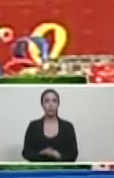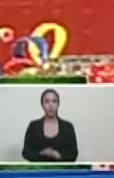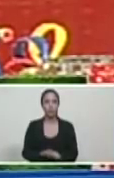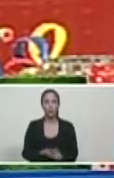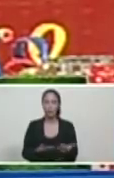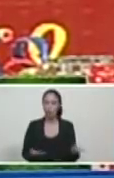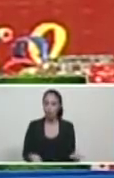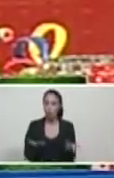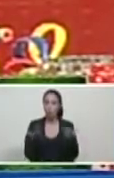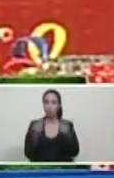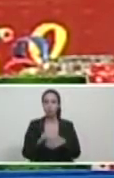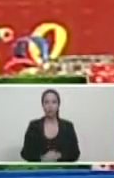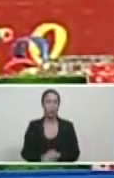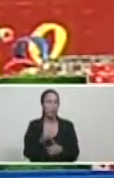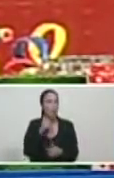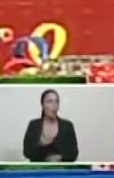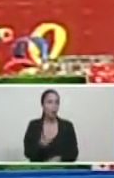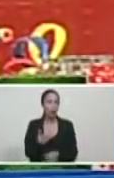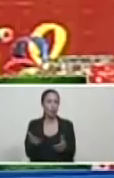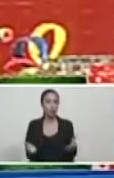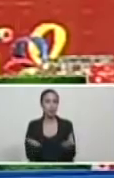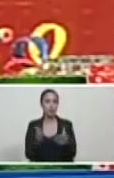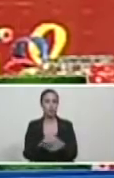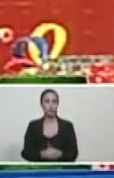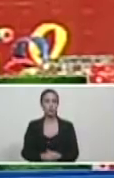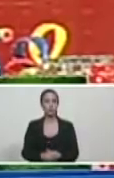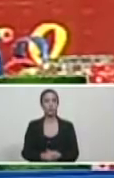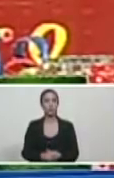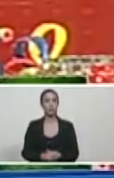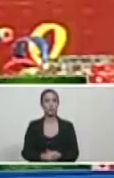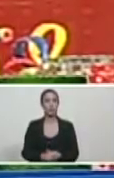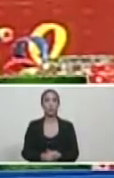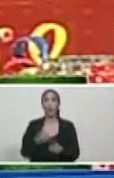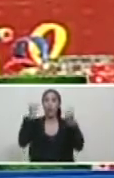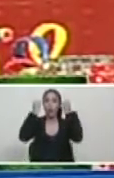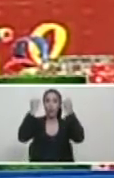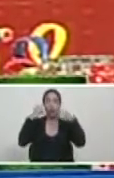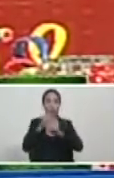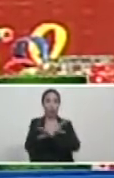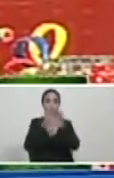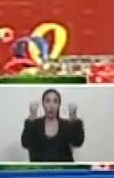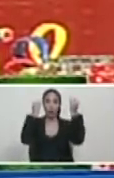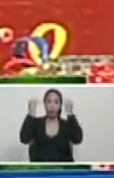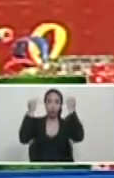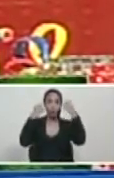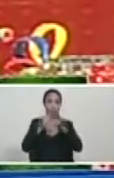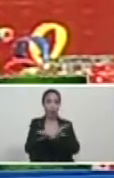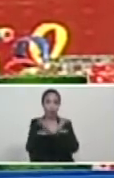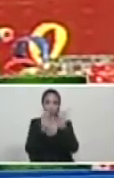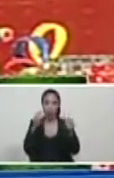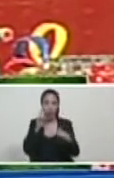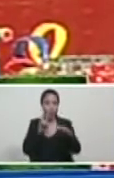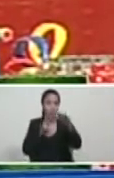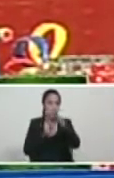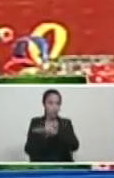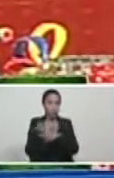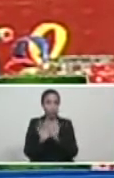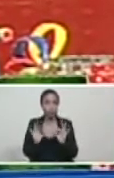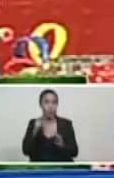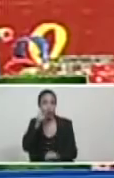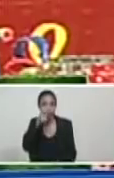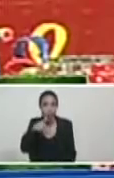Jojotos. Muy jojotos. Pero teníamos las ideas claras, la orientación clara. Solo el